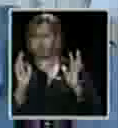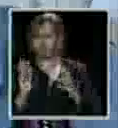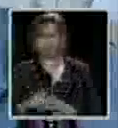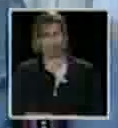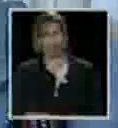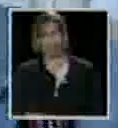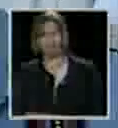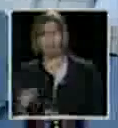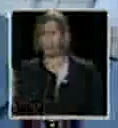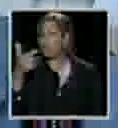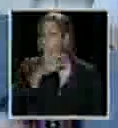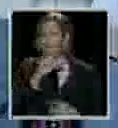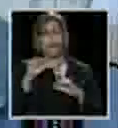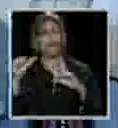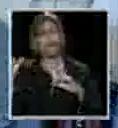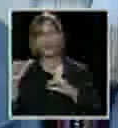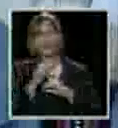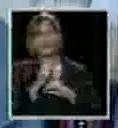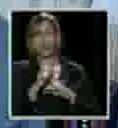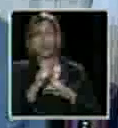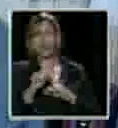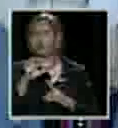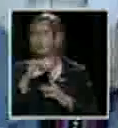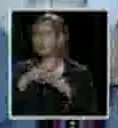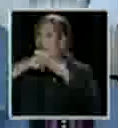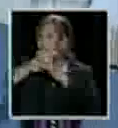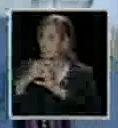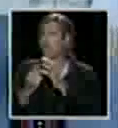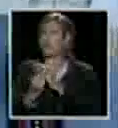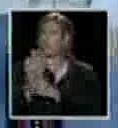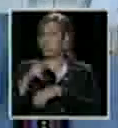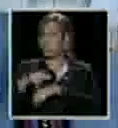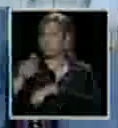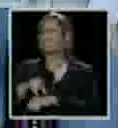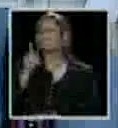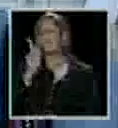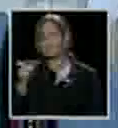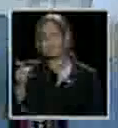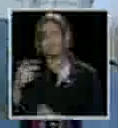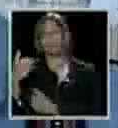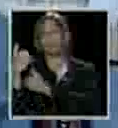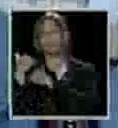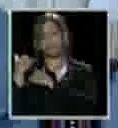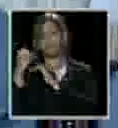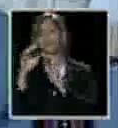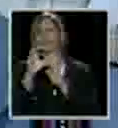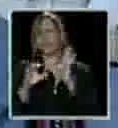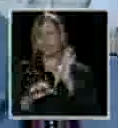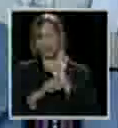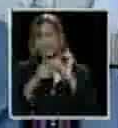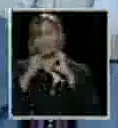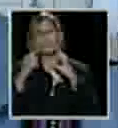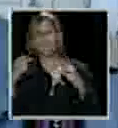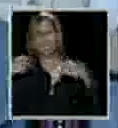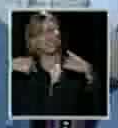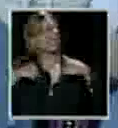es eso. Todas las agencias, empezando con recursos naturales, tienen un deber constitucional a decir al pueblo,